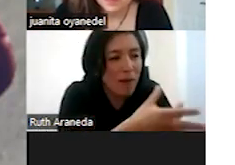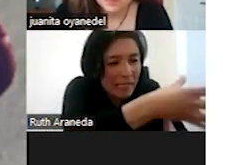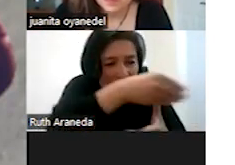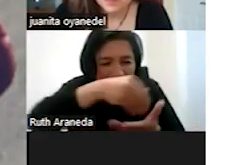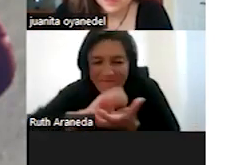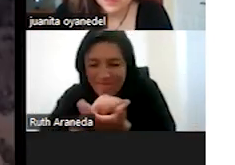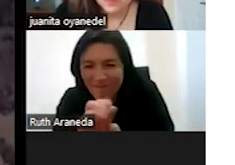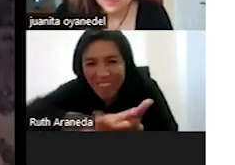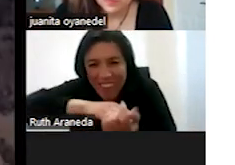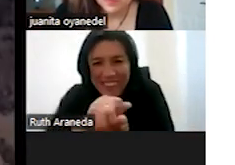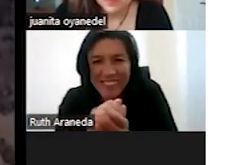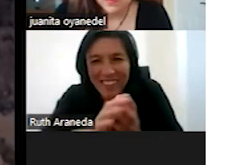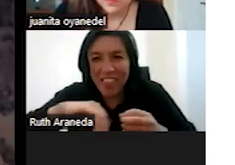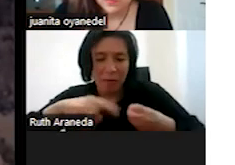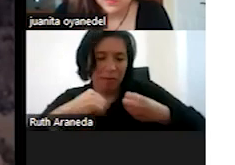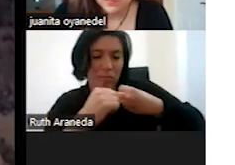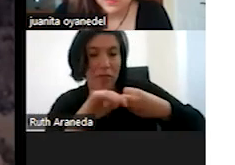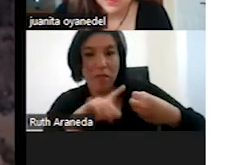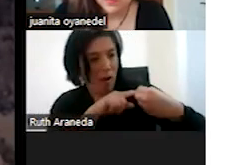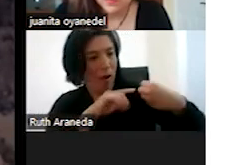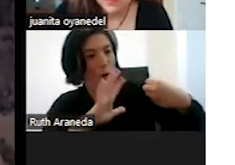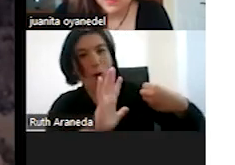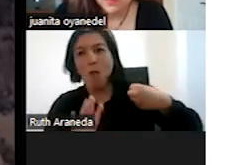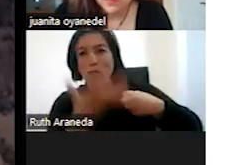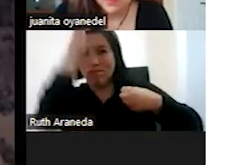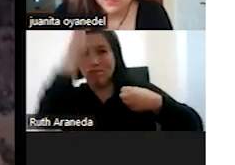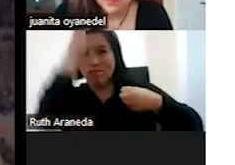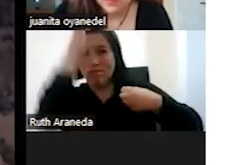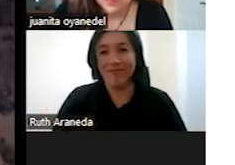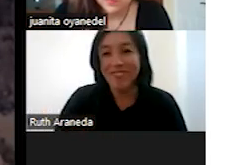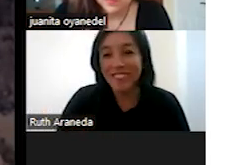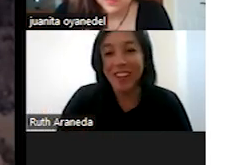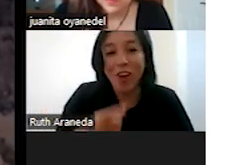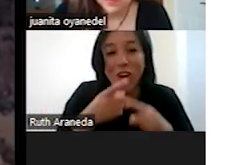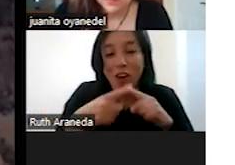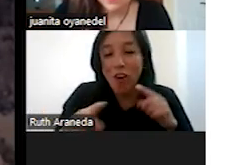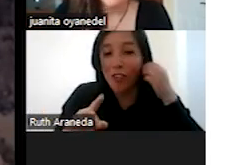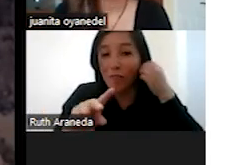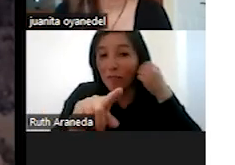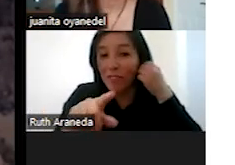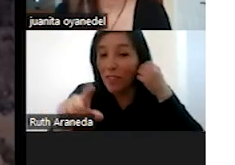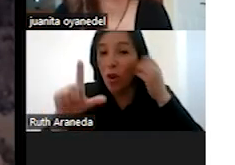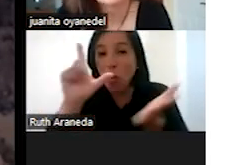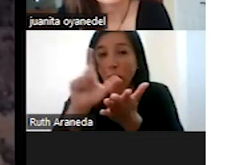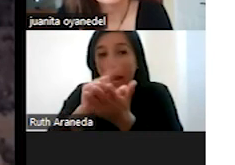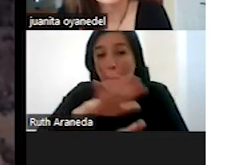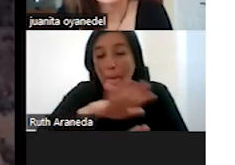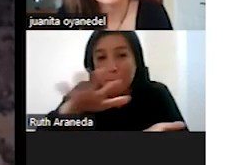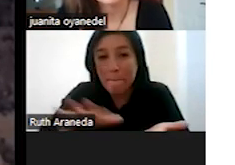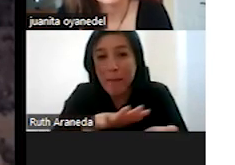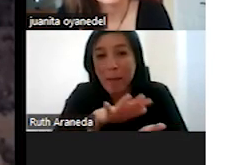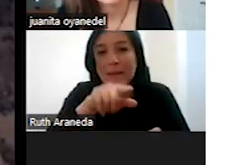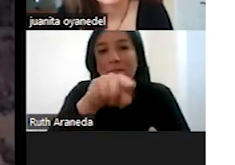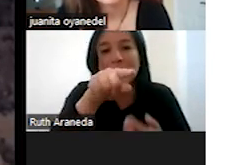guardería extraordinarias. Uno de los sitios que seguramente les va a gustar a algunos de los que veo ahí compartiendo con nosotros ahora, eso